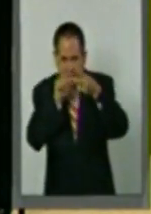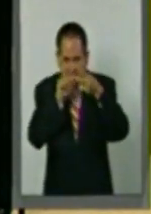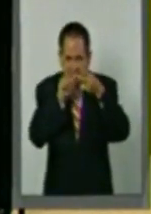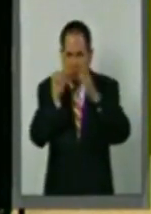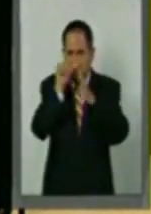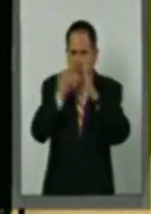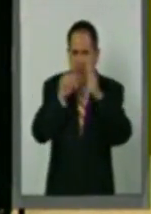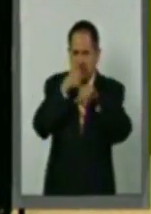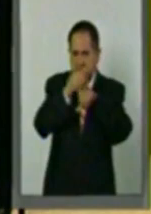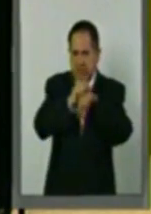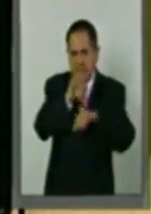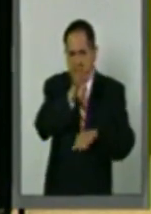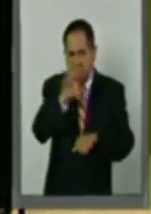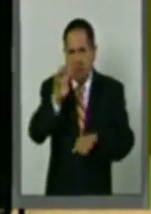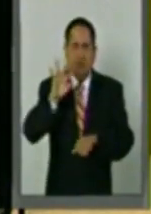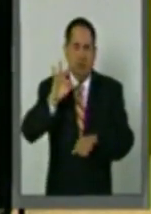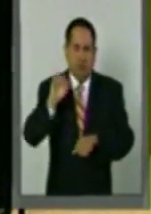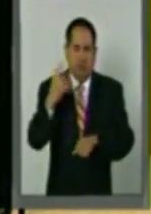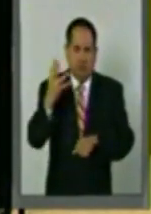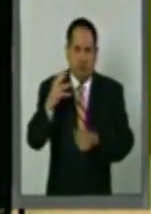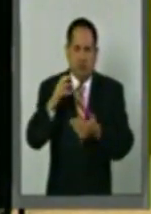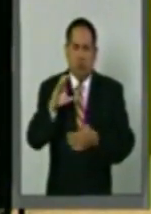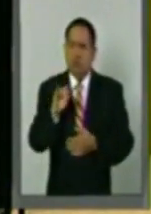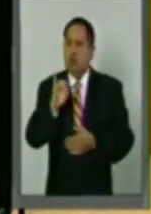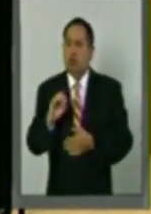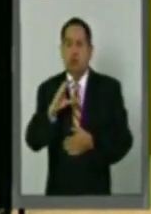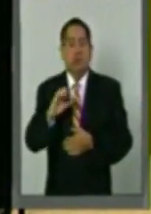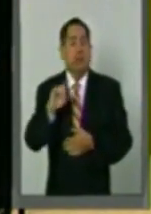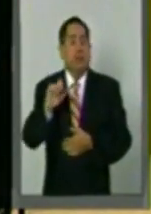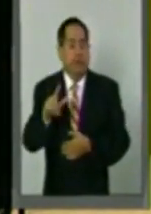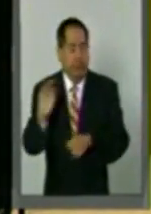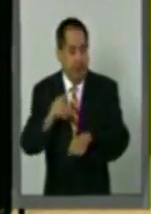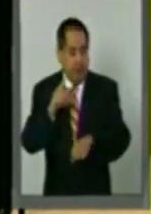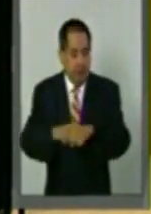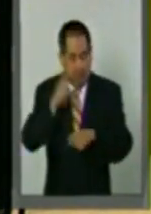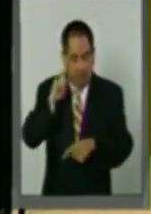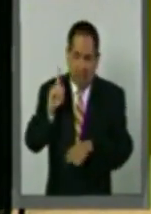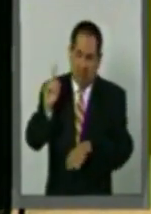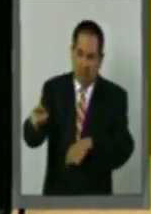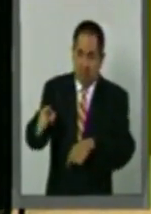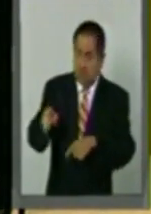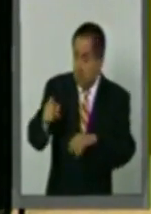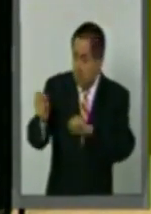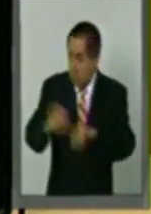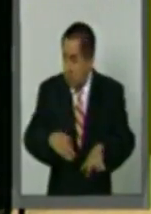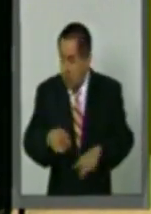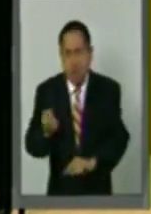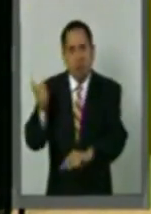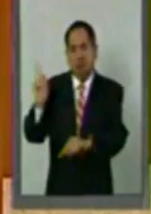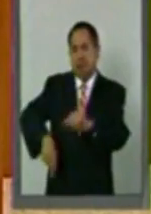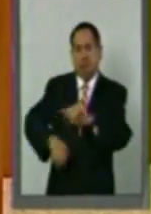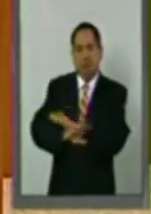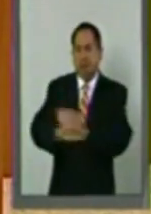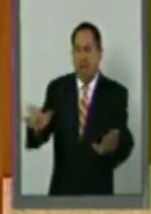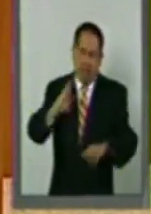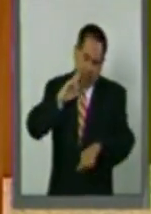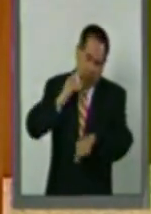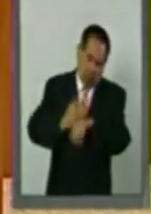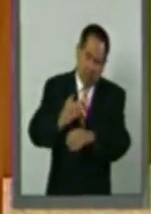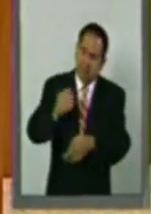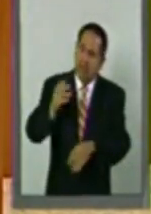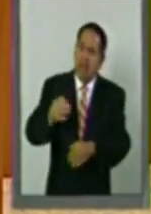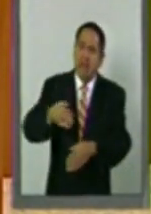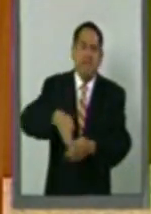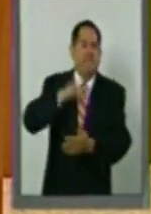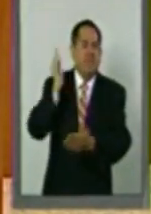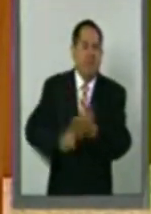en el artículo 444 del Código Civil Federal para la pérdida de la patria potestad, previstas también